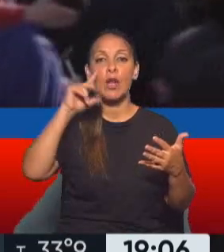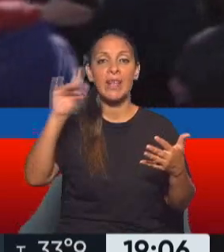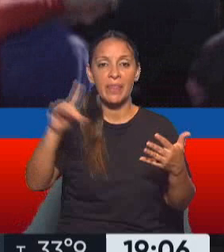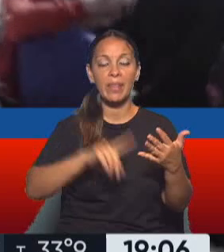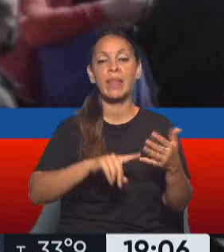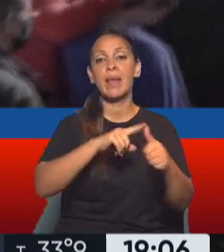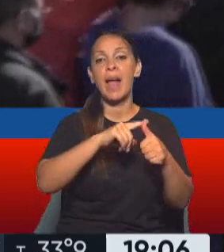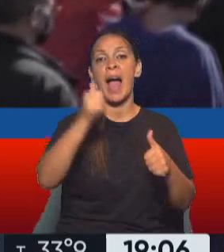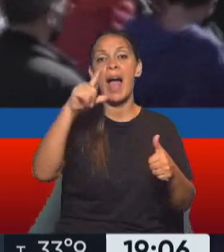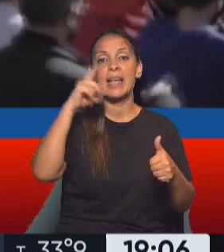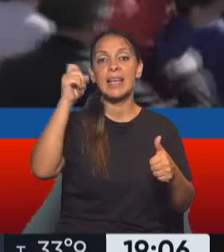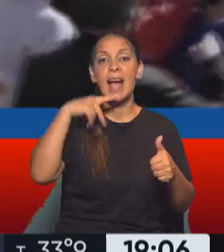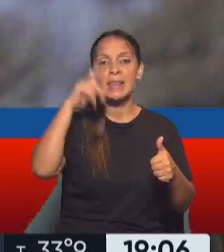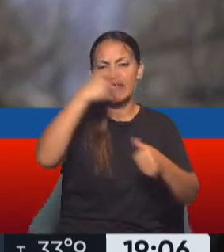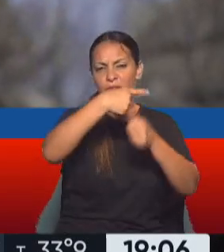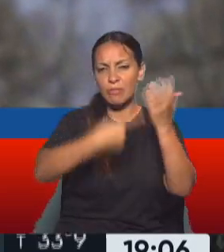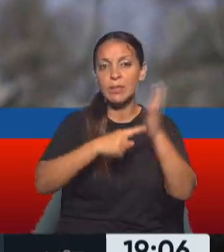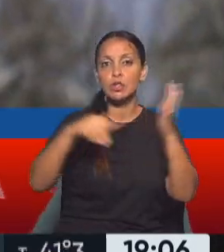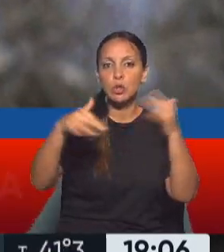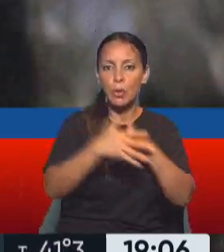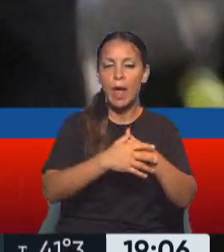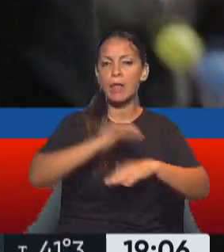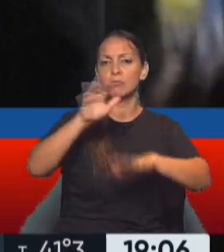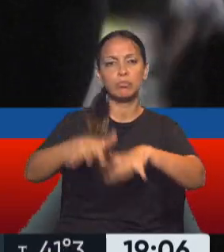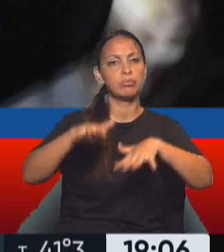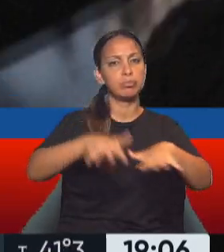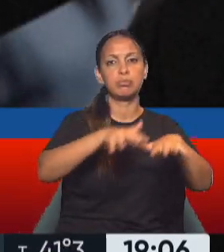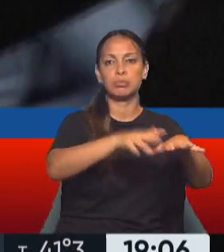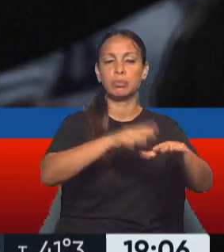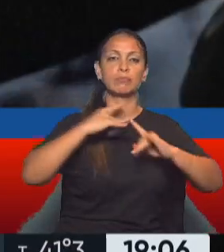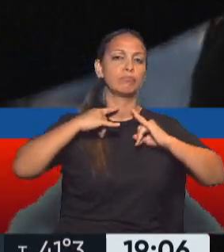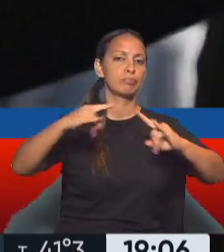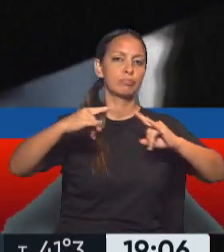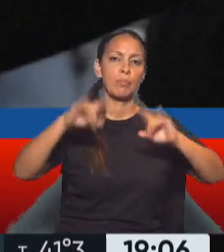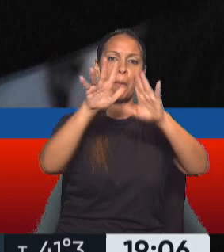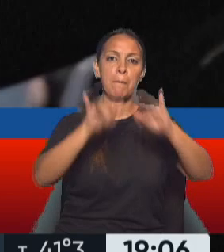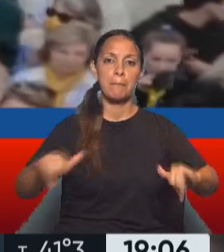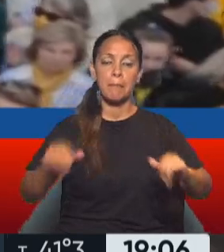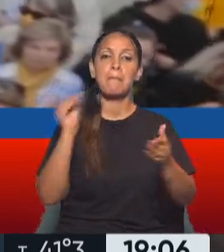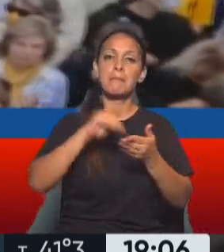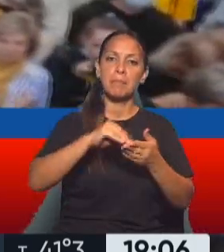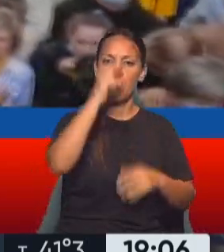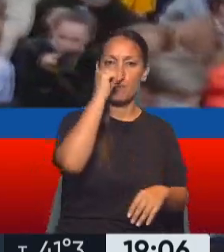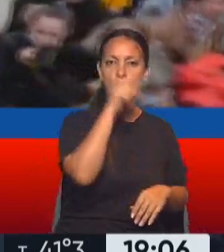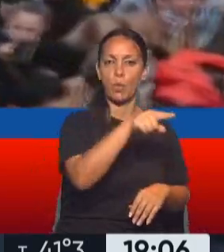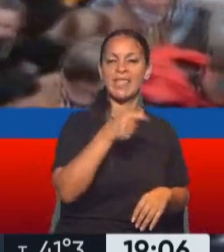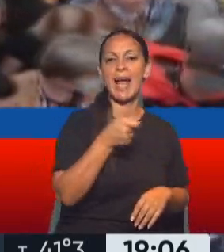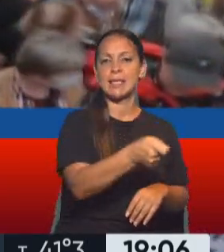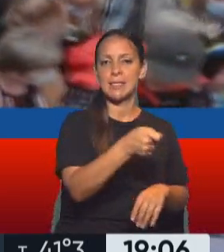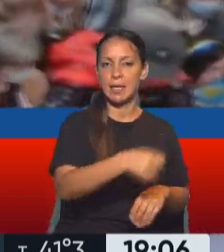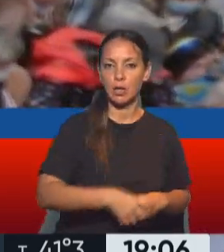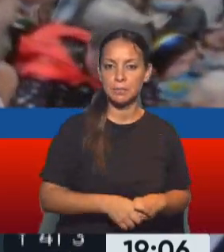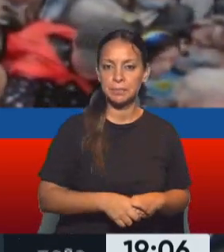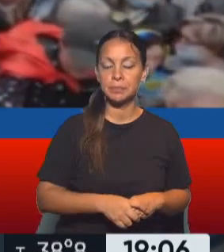otras ciudades, se manifestaron al grito de paz y de Putin asesino. Las protestas tuvieron